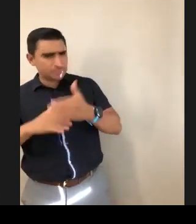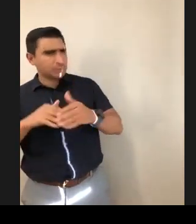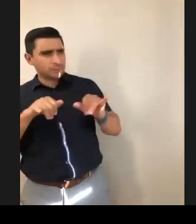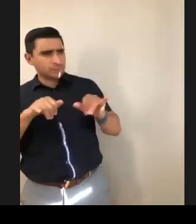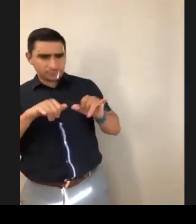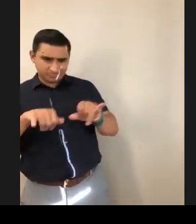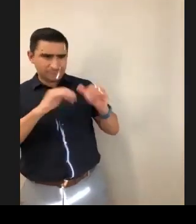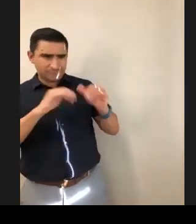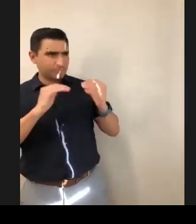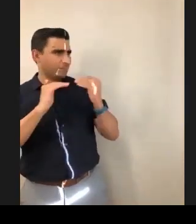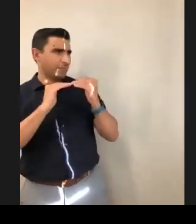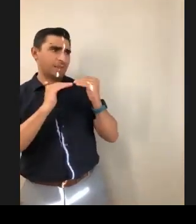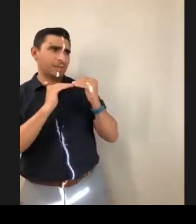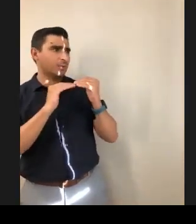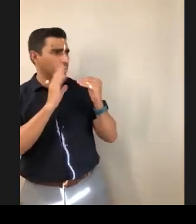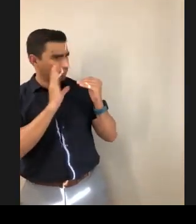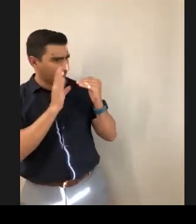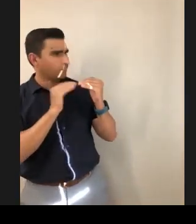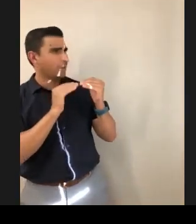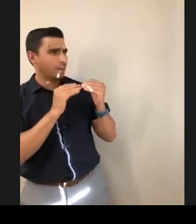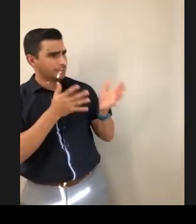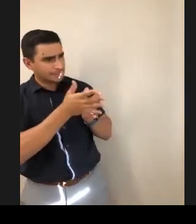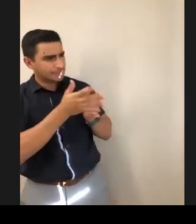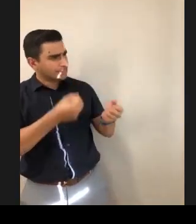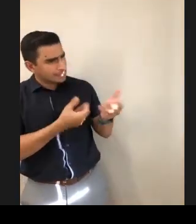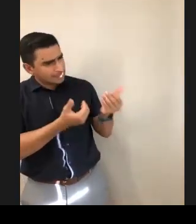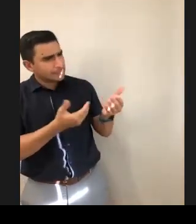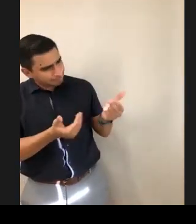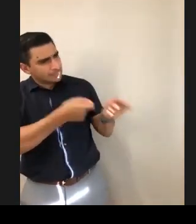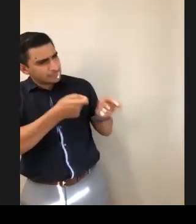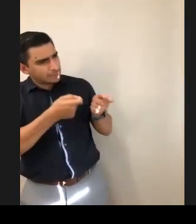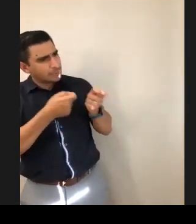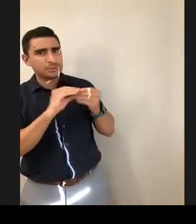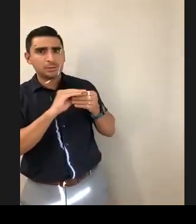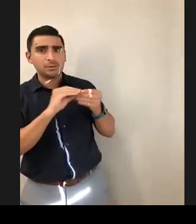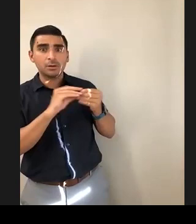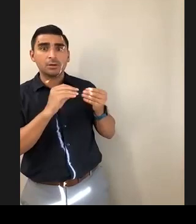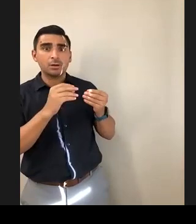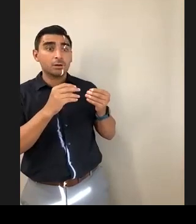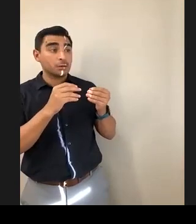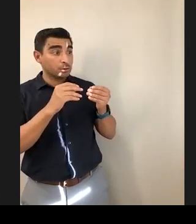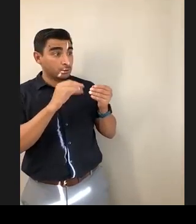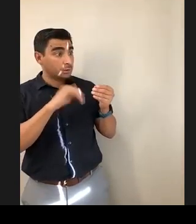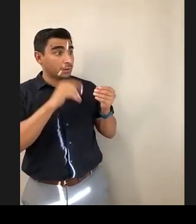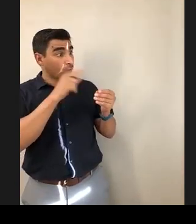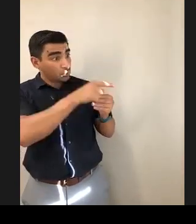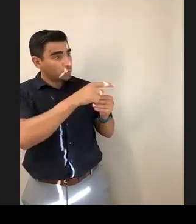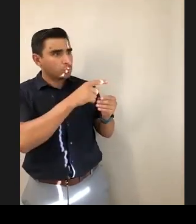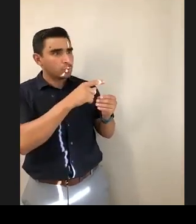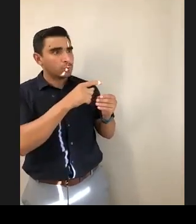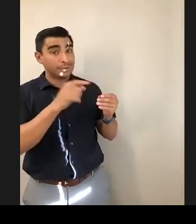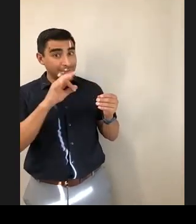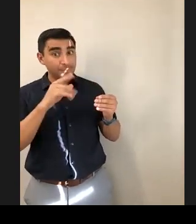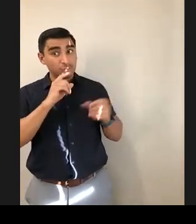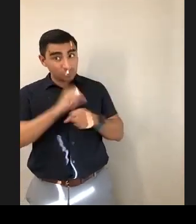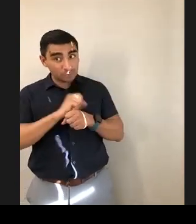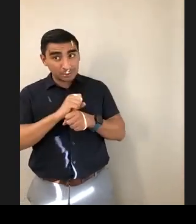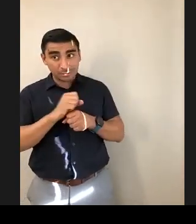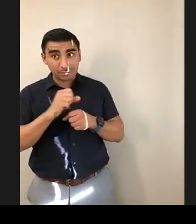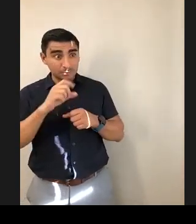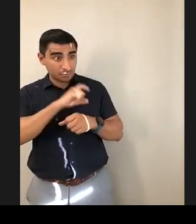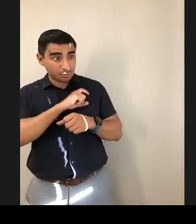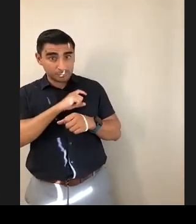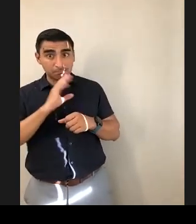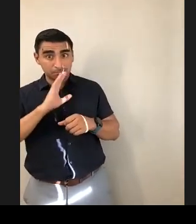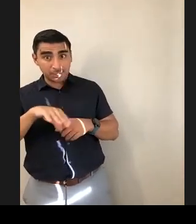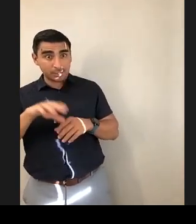asegurarles la necesidad que existe de que ellos cooperen, no solo por su propio bien, sino para que no vuelva